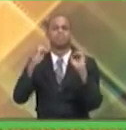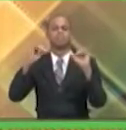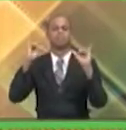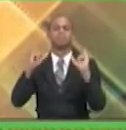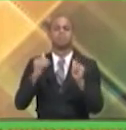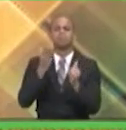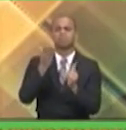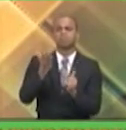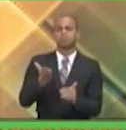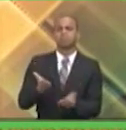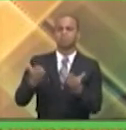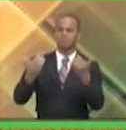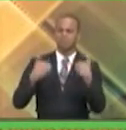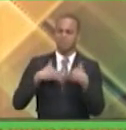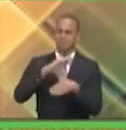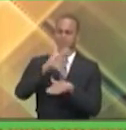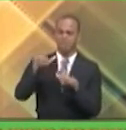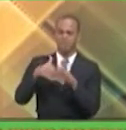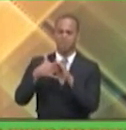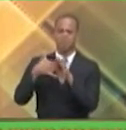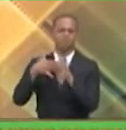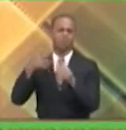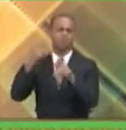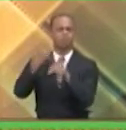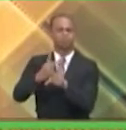todo bajo